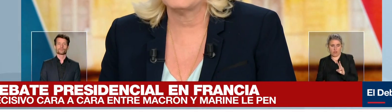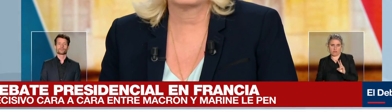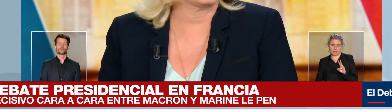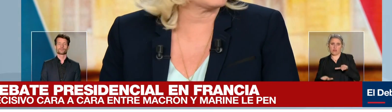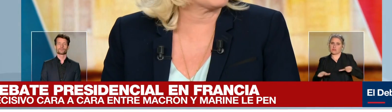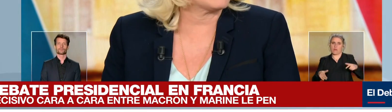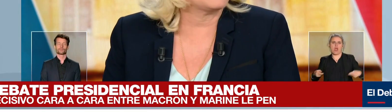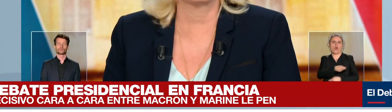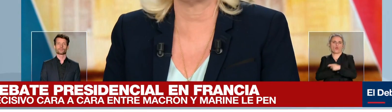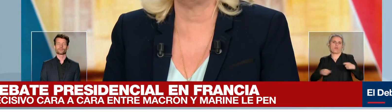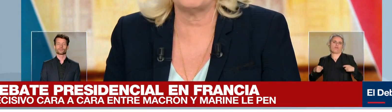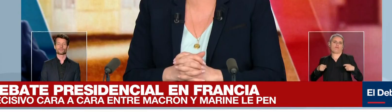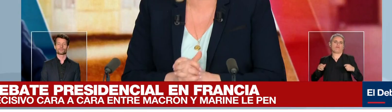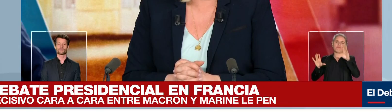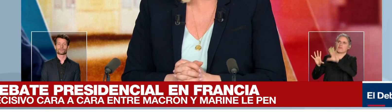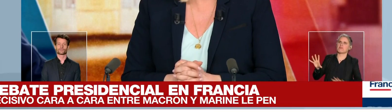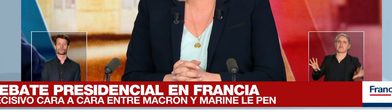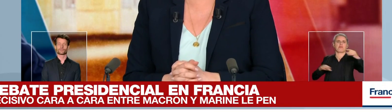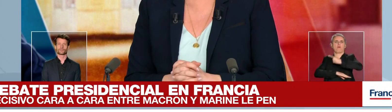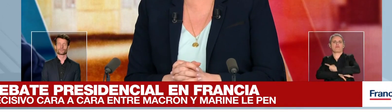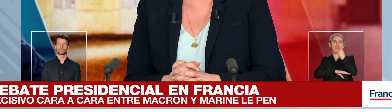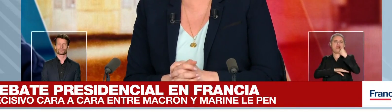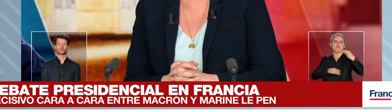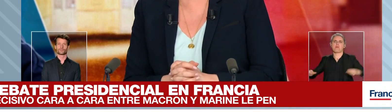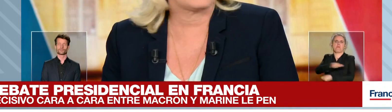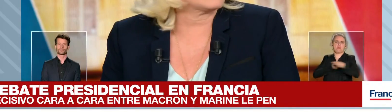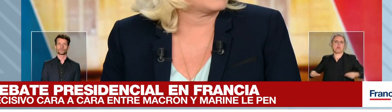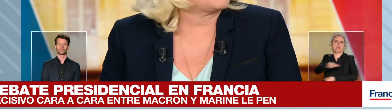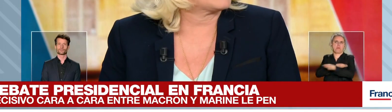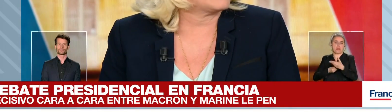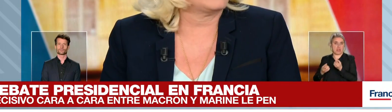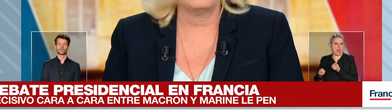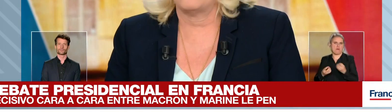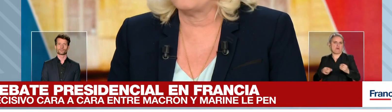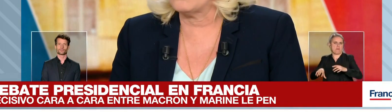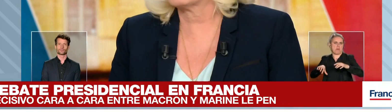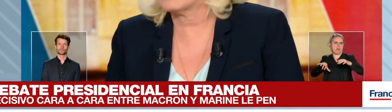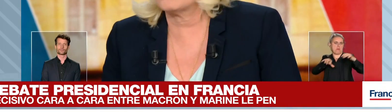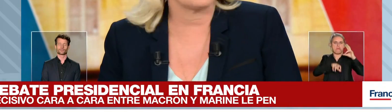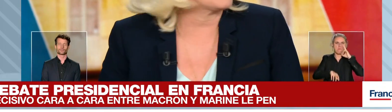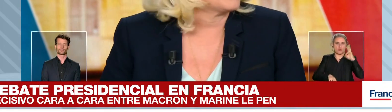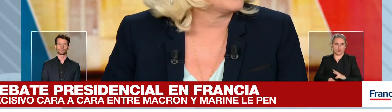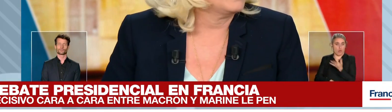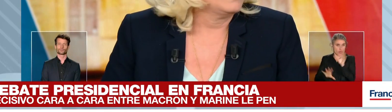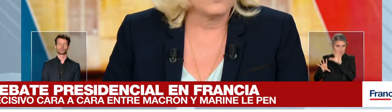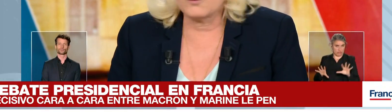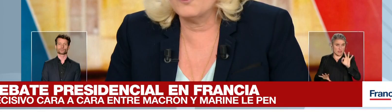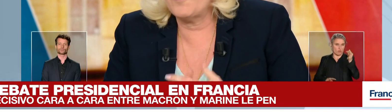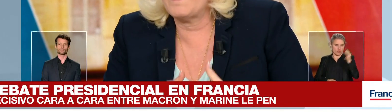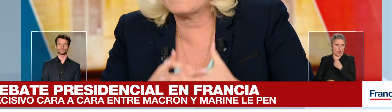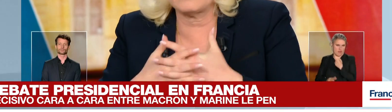económico basado en el libre cambio es el que es responsable de una gran parte de la emisión de gases de efecto invernadero. En